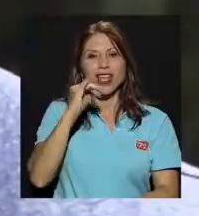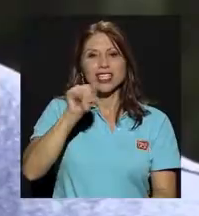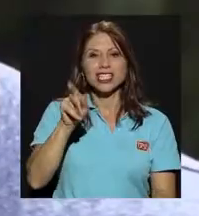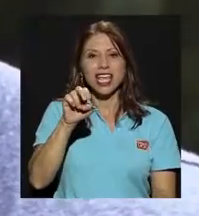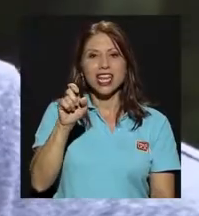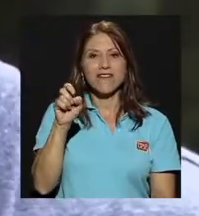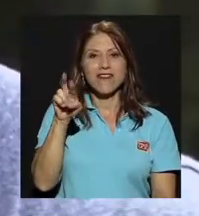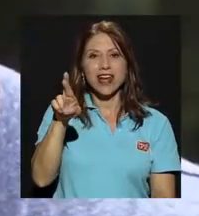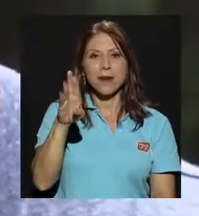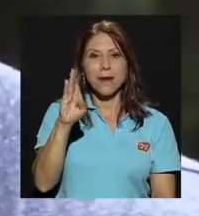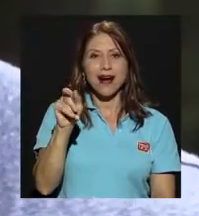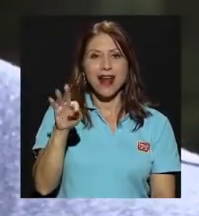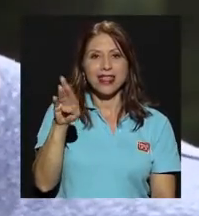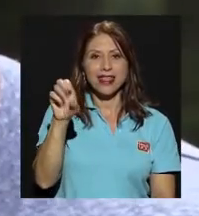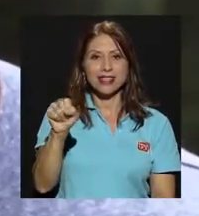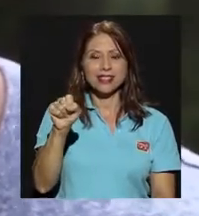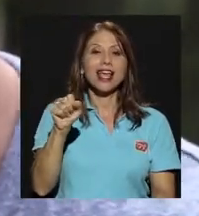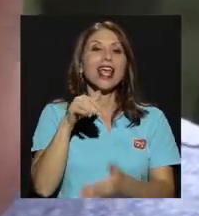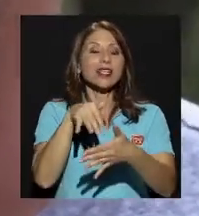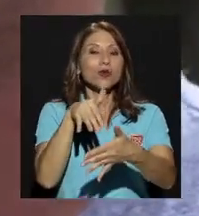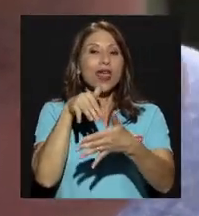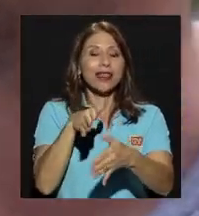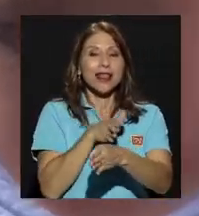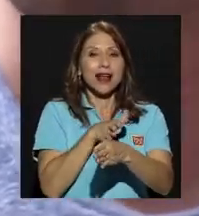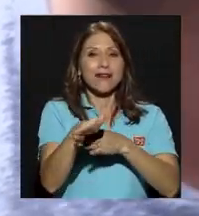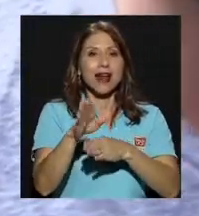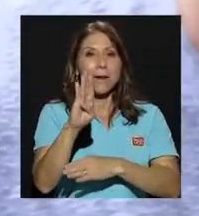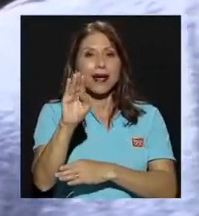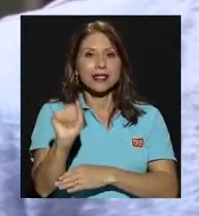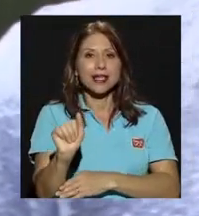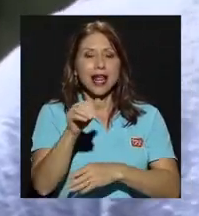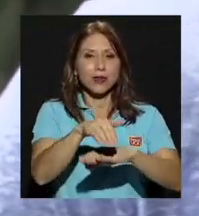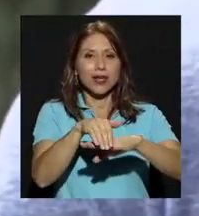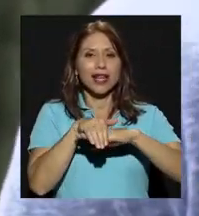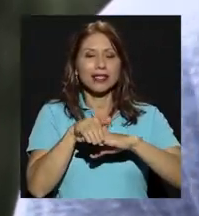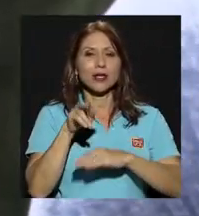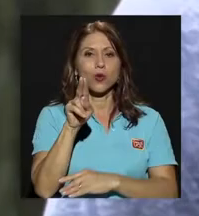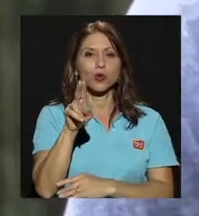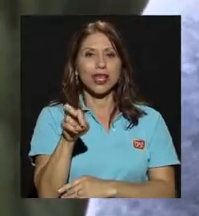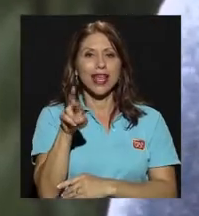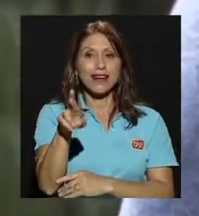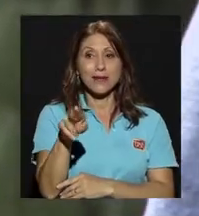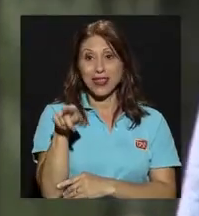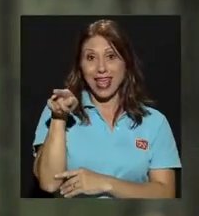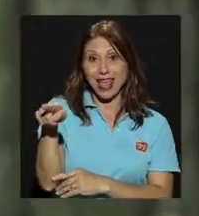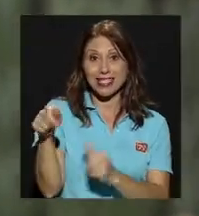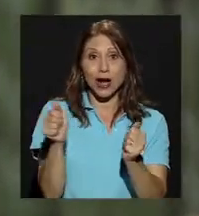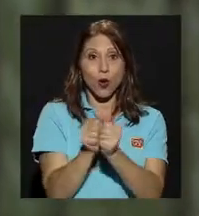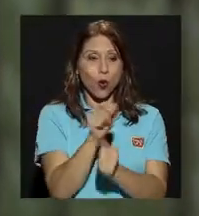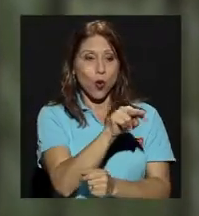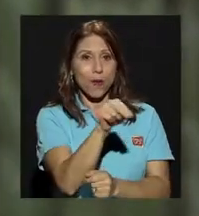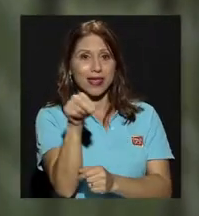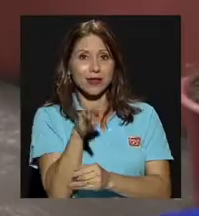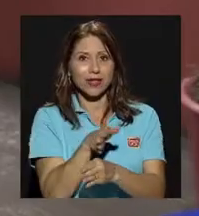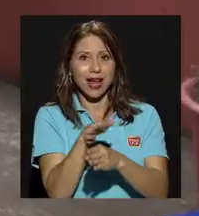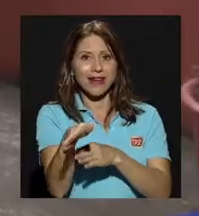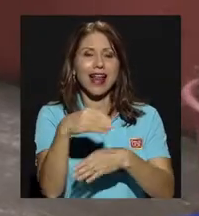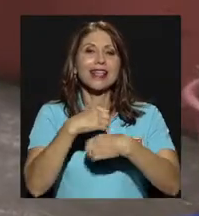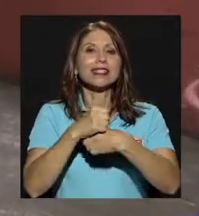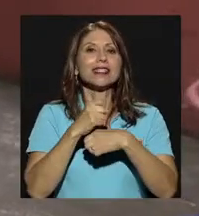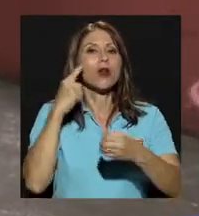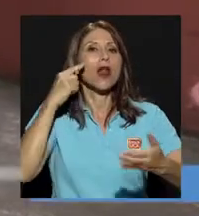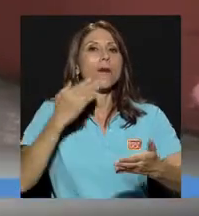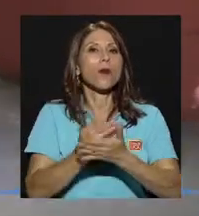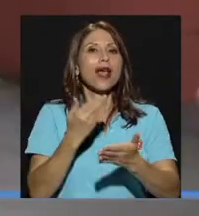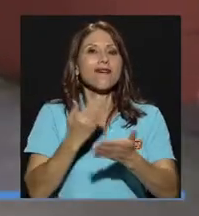Barrantes, estudiante de la carrera de bachillerato en inglés de la UCR. Ella, junto con sus compañeros de carrera, realizaron